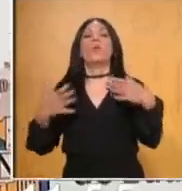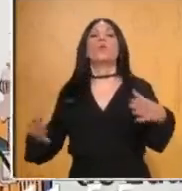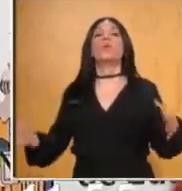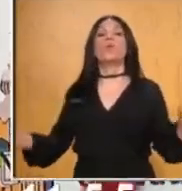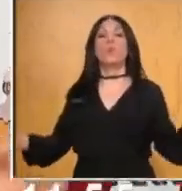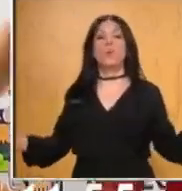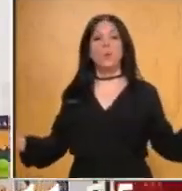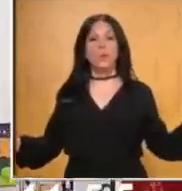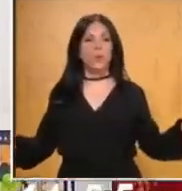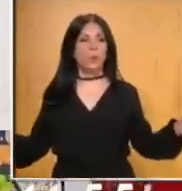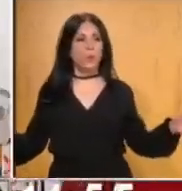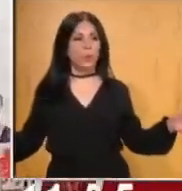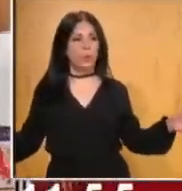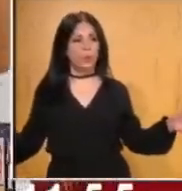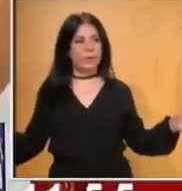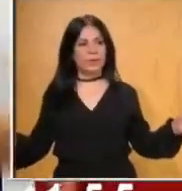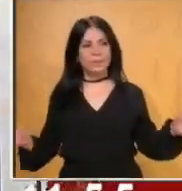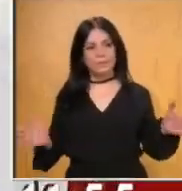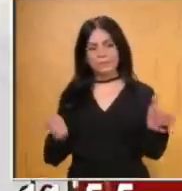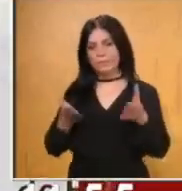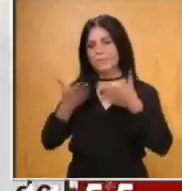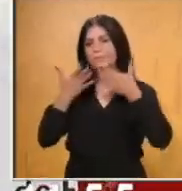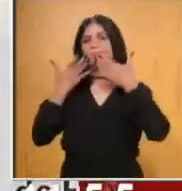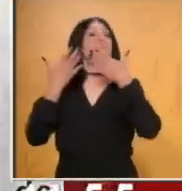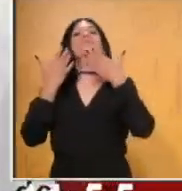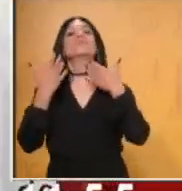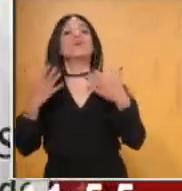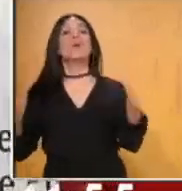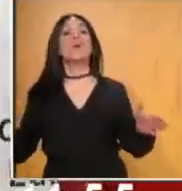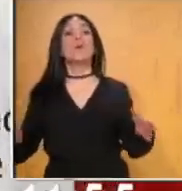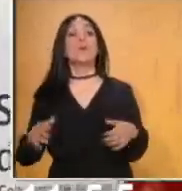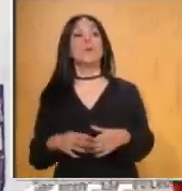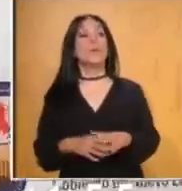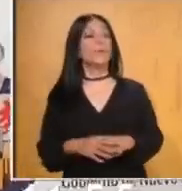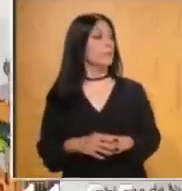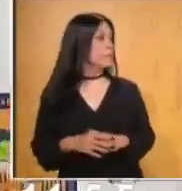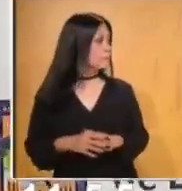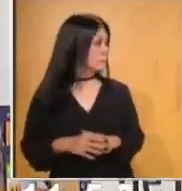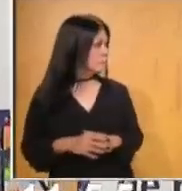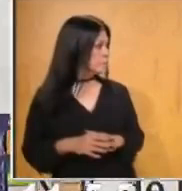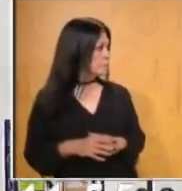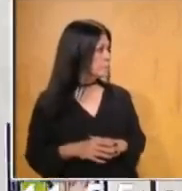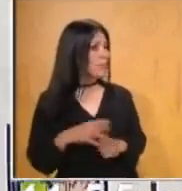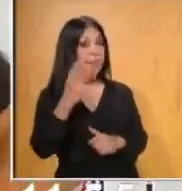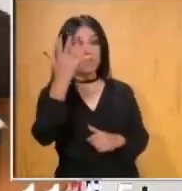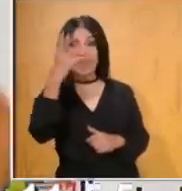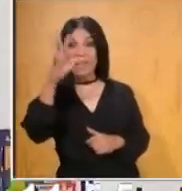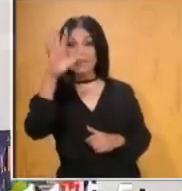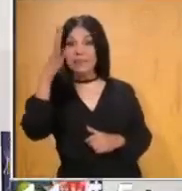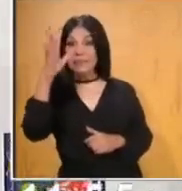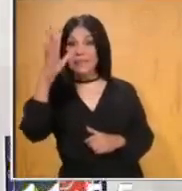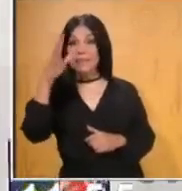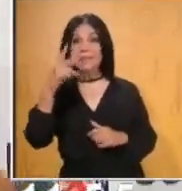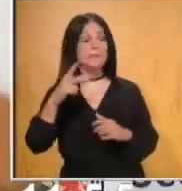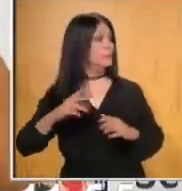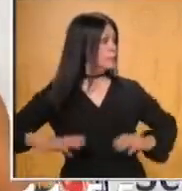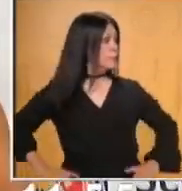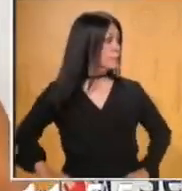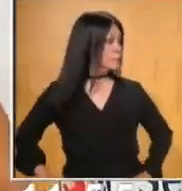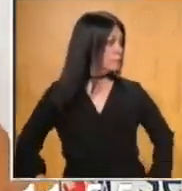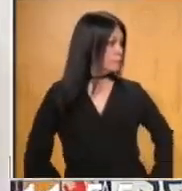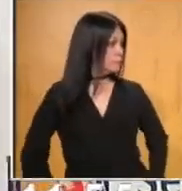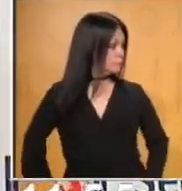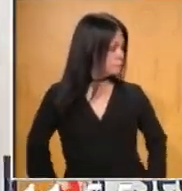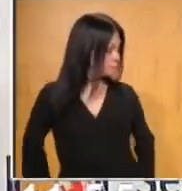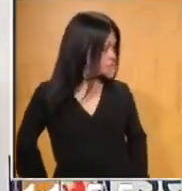relajamos, inhalamos y exhalamos. Segundo ejercicio, lo vamos a hacer 10 veces. La sentadilla, espalda recta, mis pies